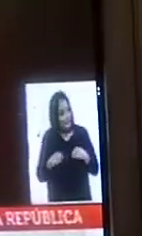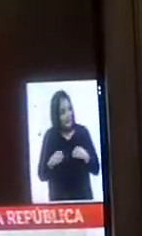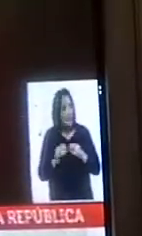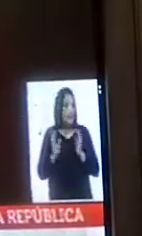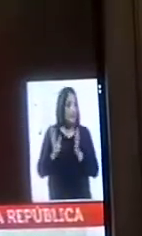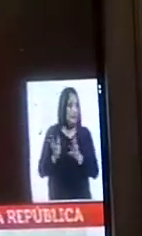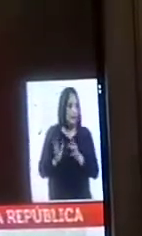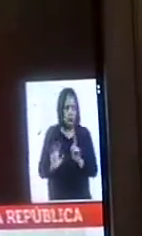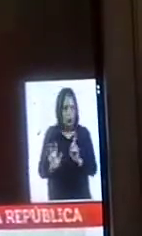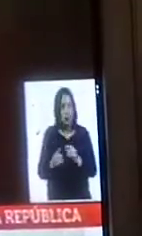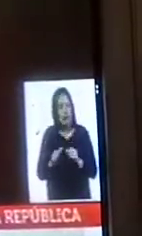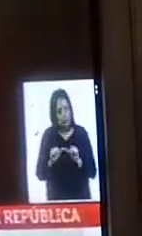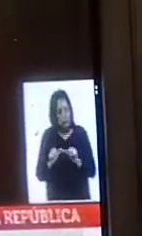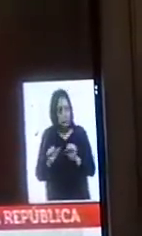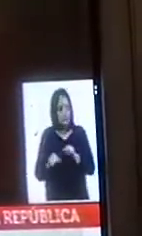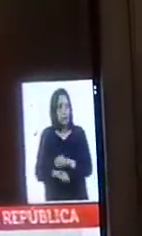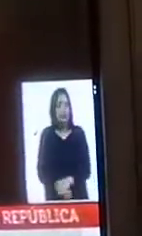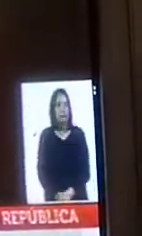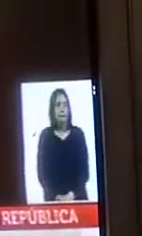ellos ahora